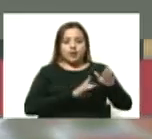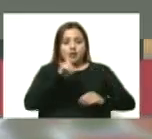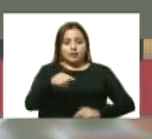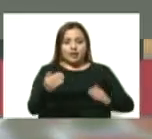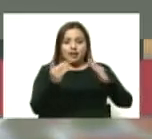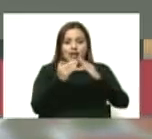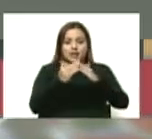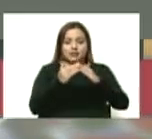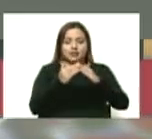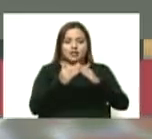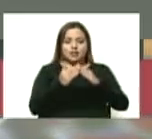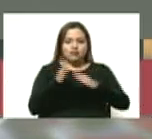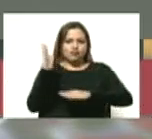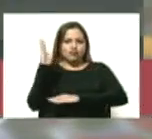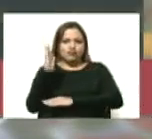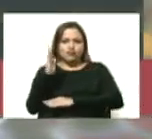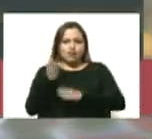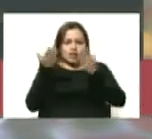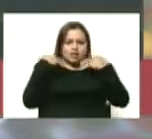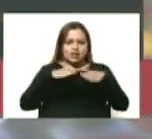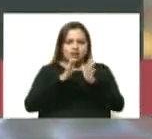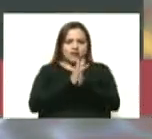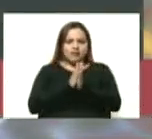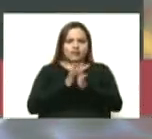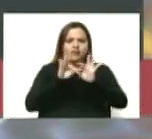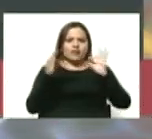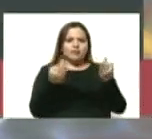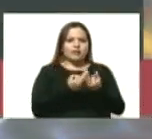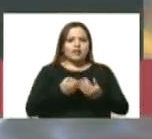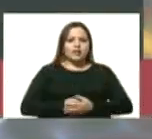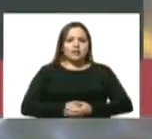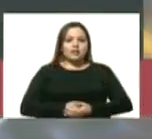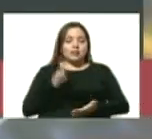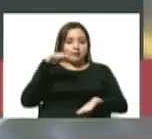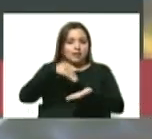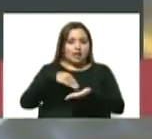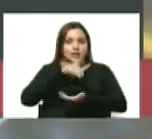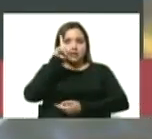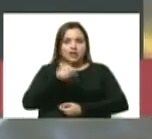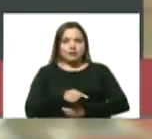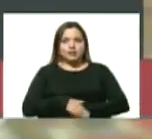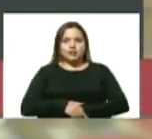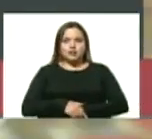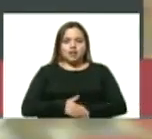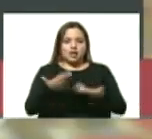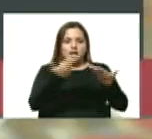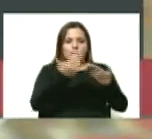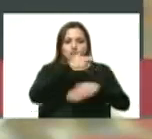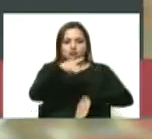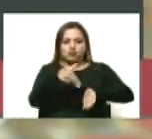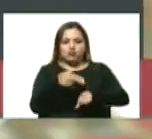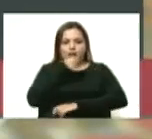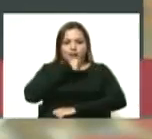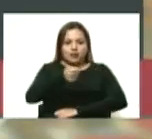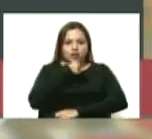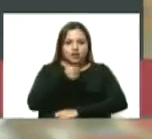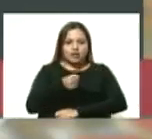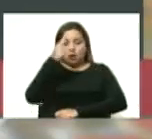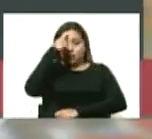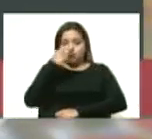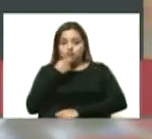en Los Castores, Estado Miranda. Esto es parte de lo que son los centros de acopio. Y también en el Colegio Nacional de Periodistas, en la sede de Los Teques,